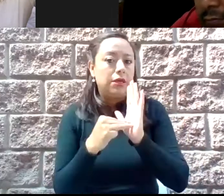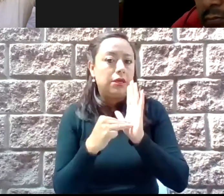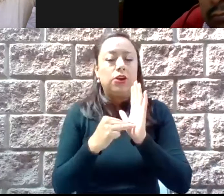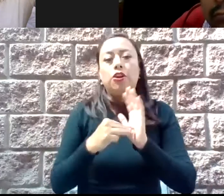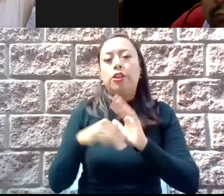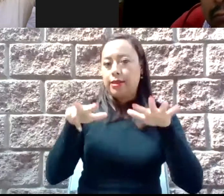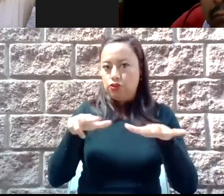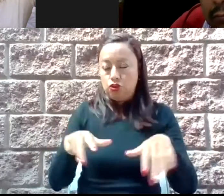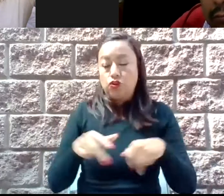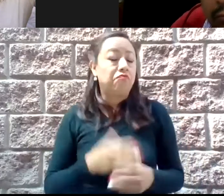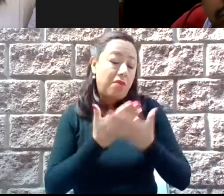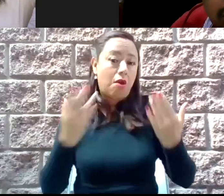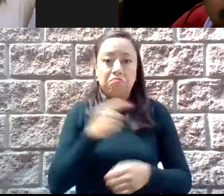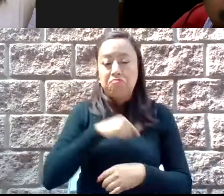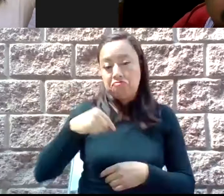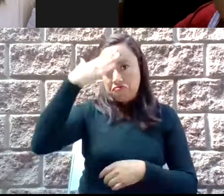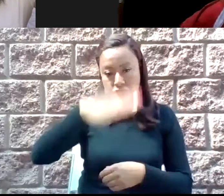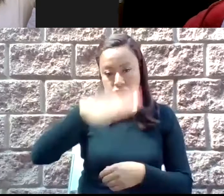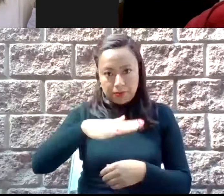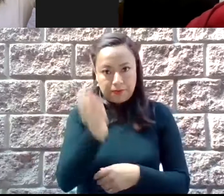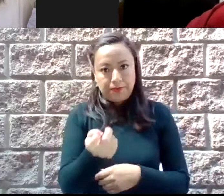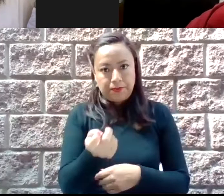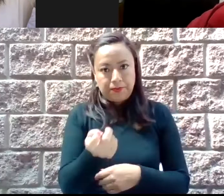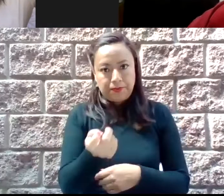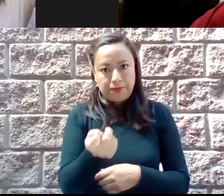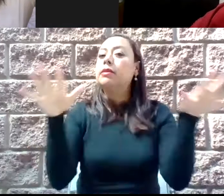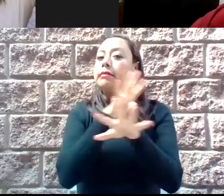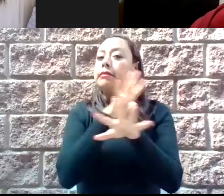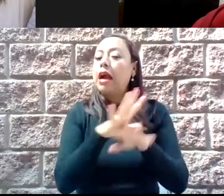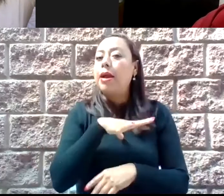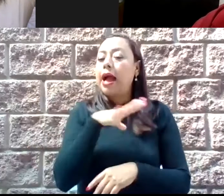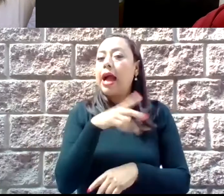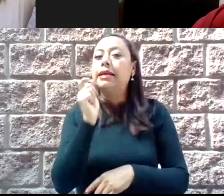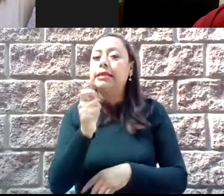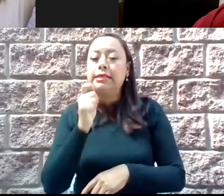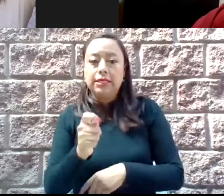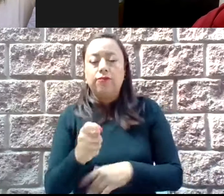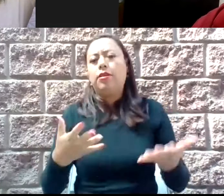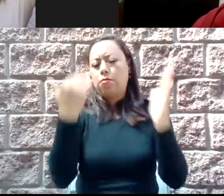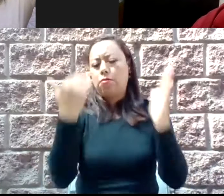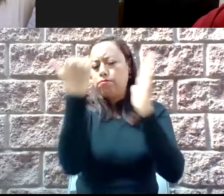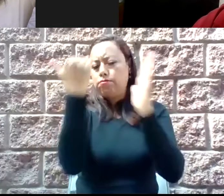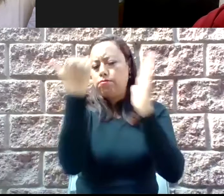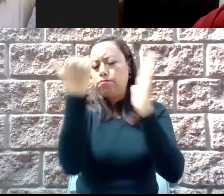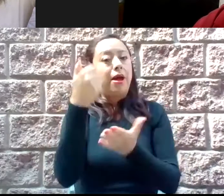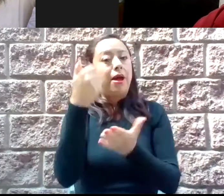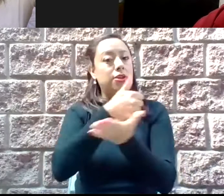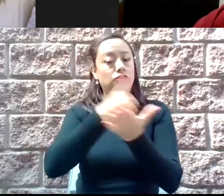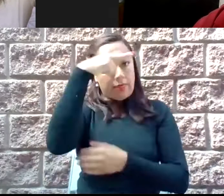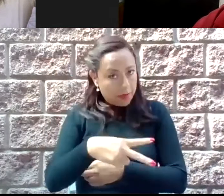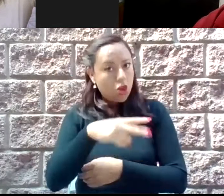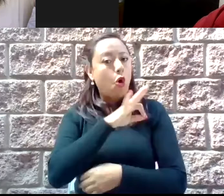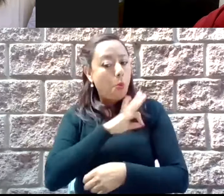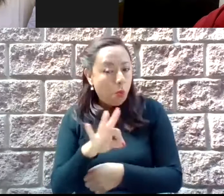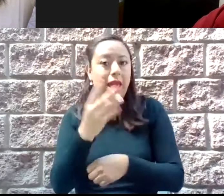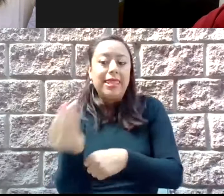Como sabemos, con esta reforma se centraron las bases para que la Ciudad de México sea considerado como un Estado más de